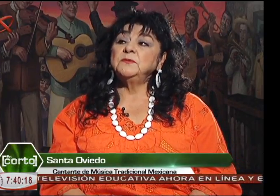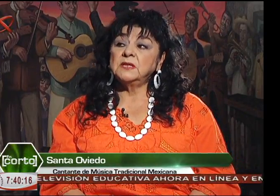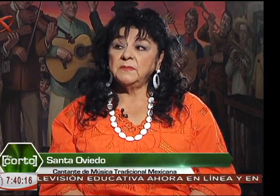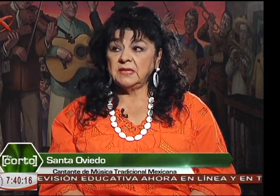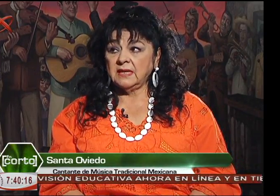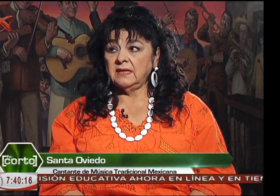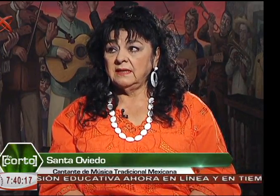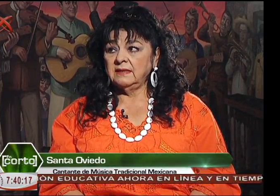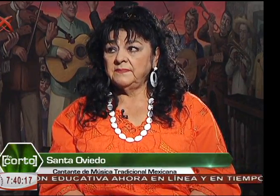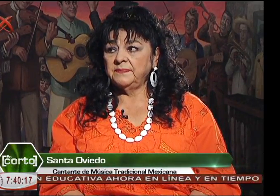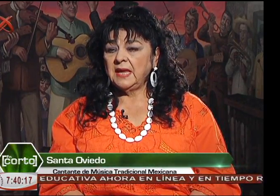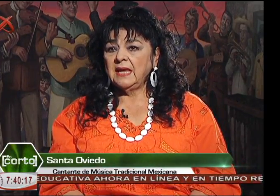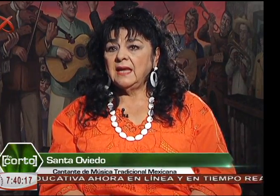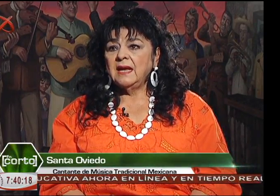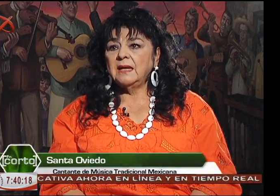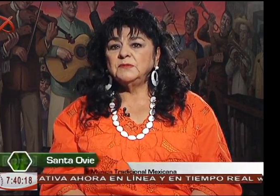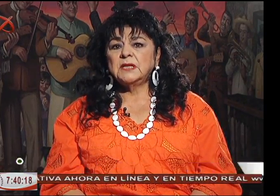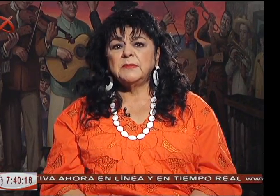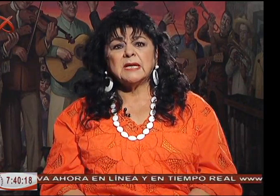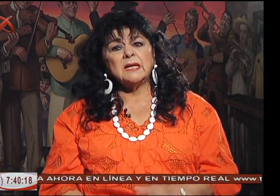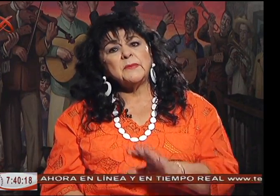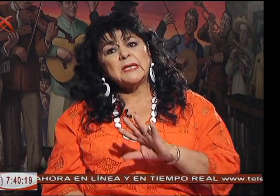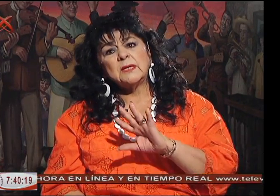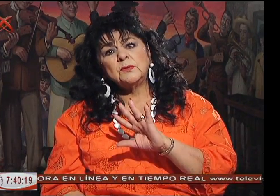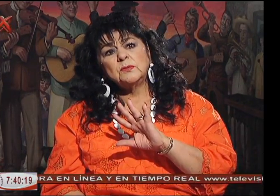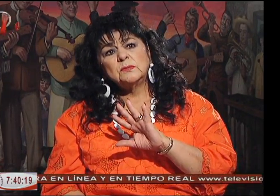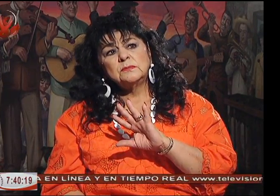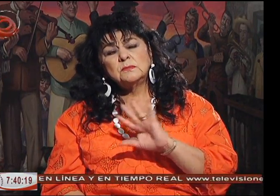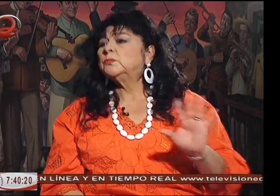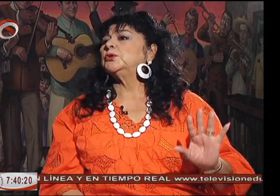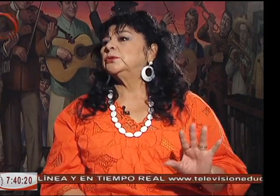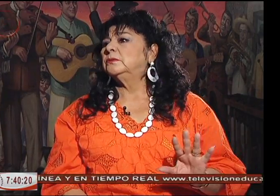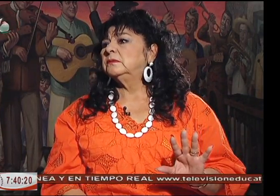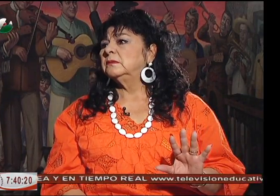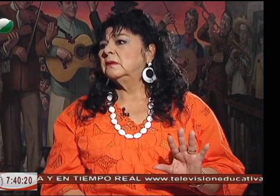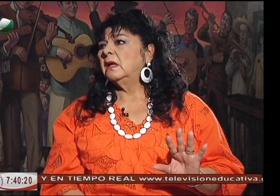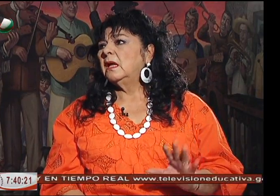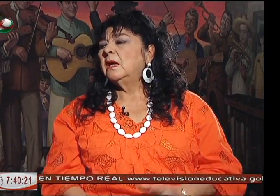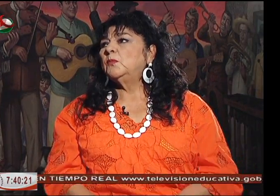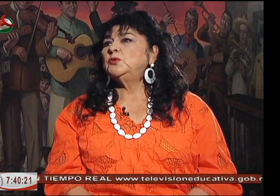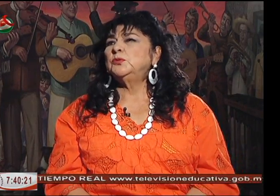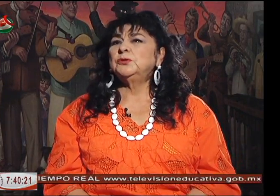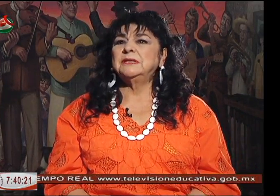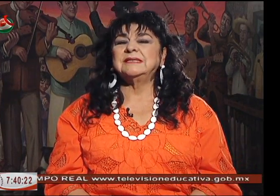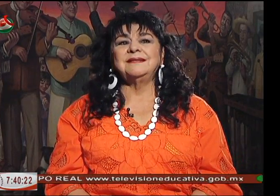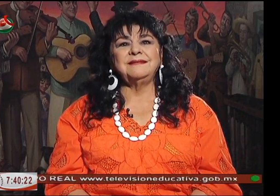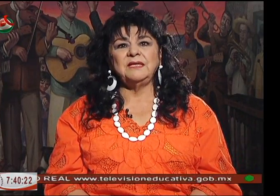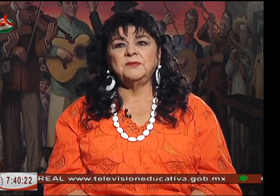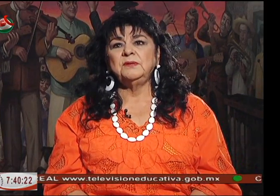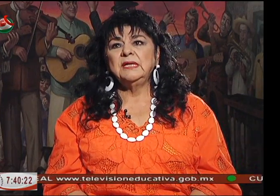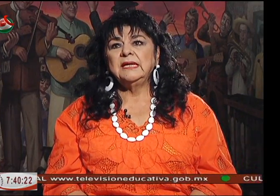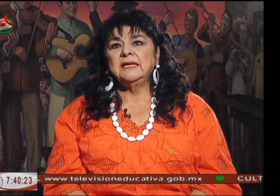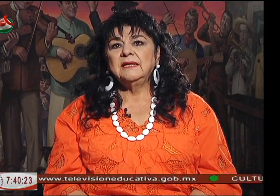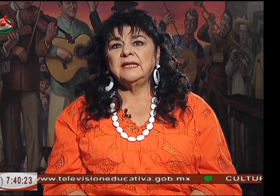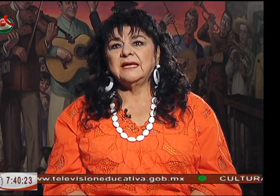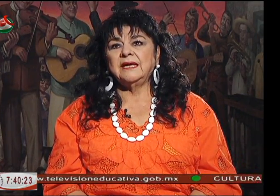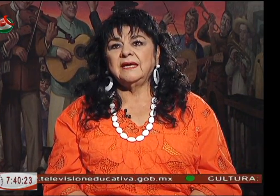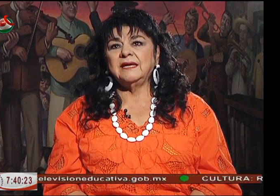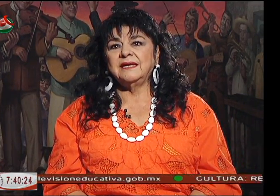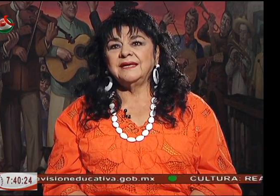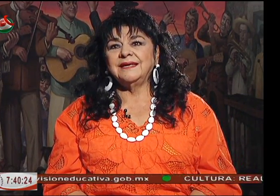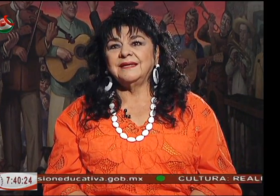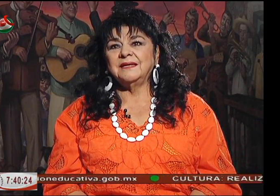siempre la música mexicana. La música mexicana a mí me ha dado mucho, mucho en el sentido